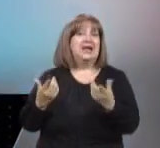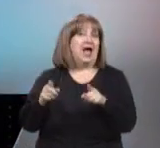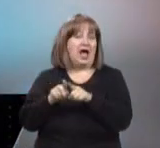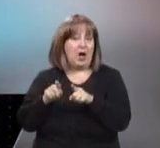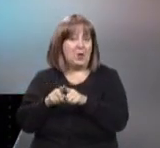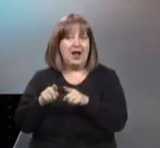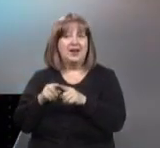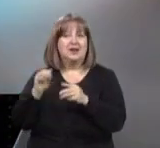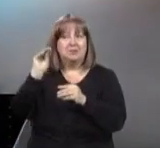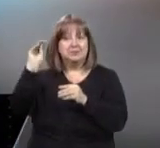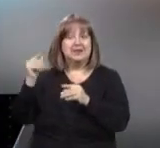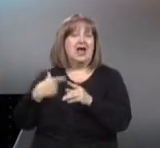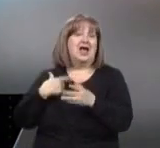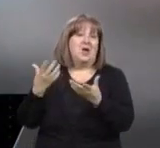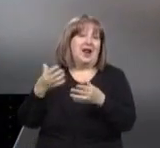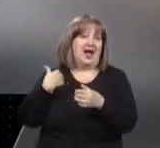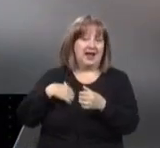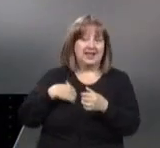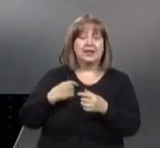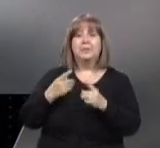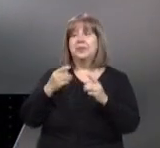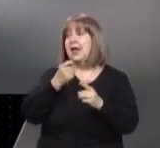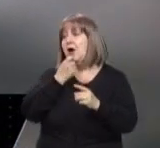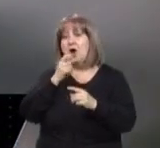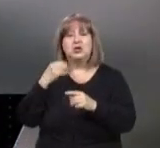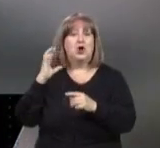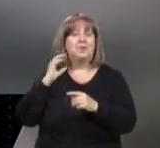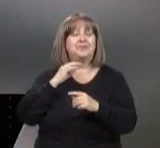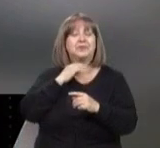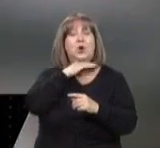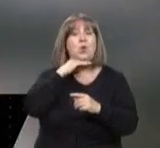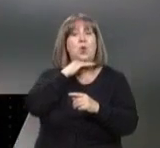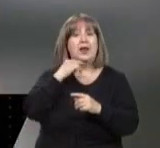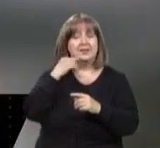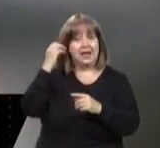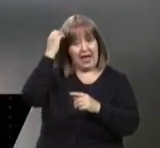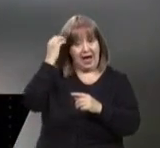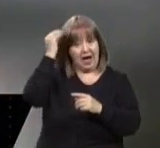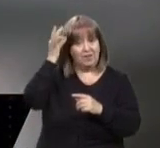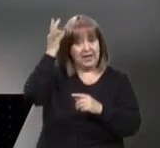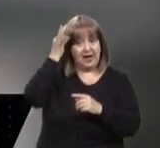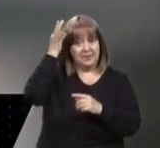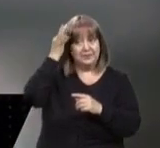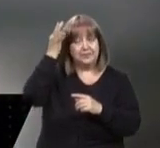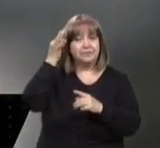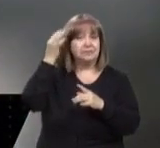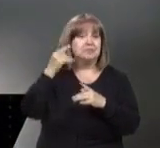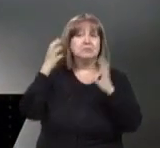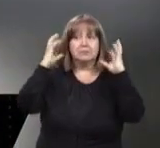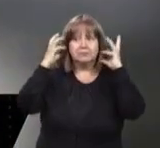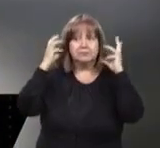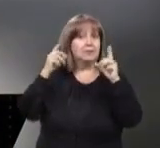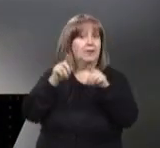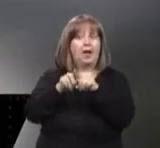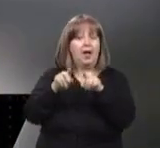los bangladesíes, sí. Argentina y Messi. En África, por sí. ejemplo, vos te vas al África y tienen programas de radio, así sí. como la Ovación 90 de Ghana,